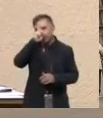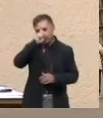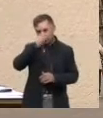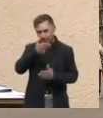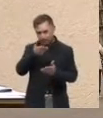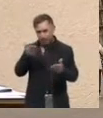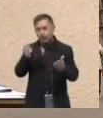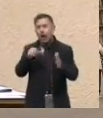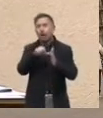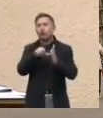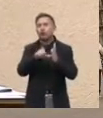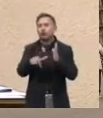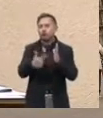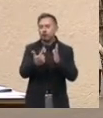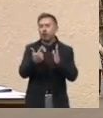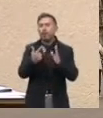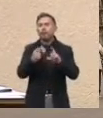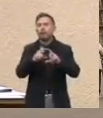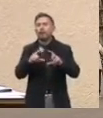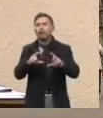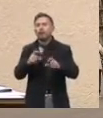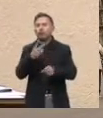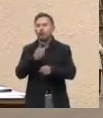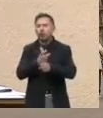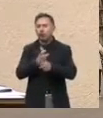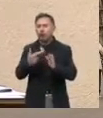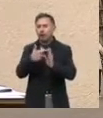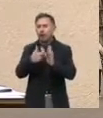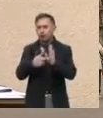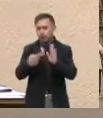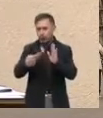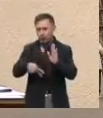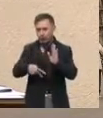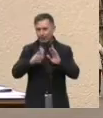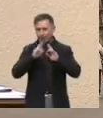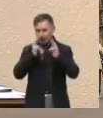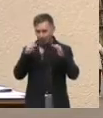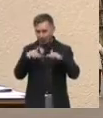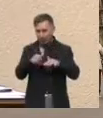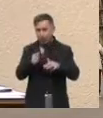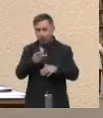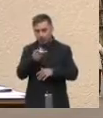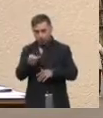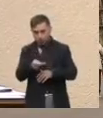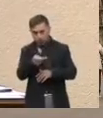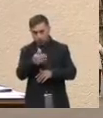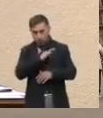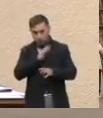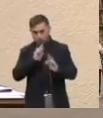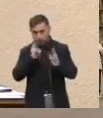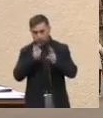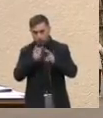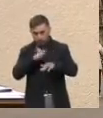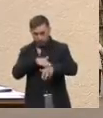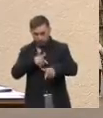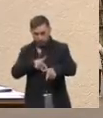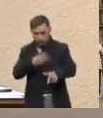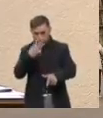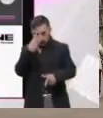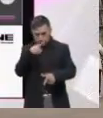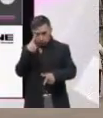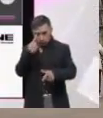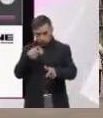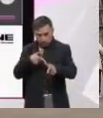párrafo segundo, de reglamento de sesiones del Consejo General, se consulta si se aprueba prolongar la sesión 3 horas más. Primero, quienes están